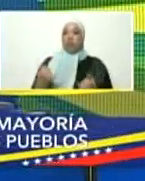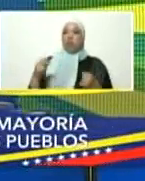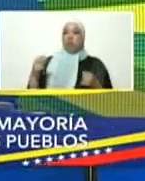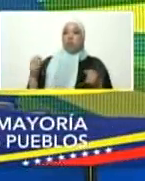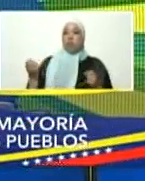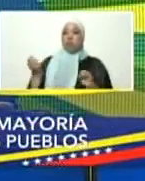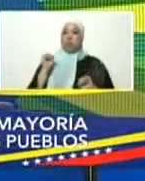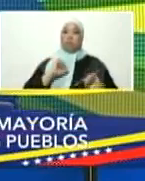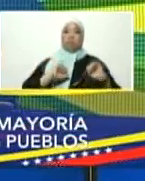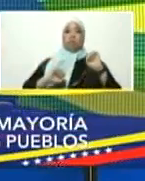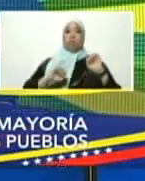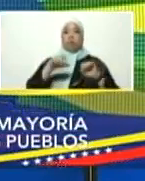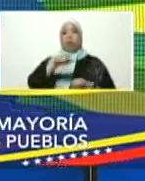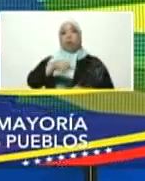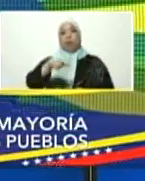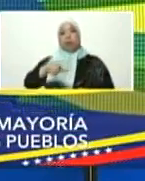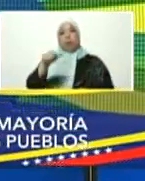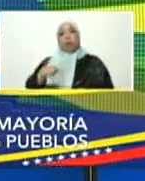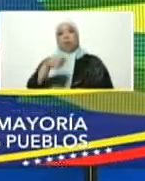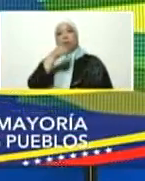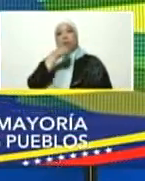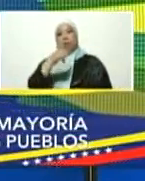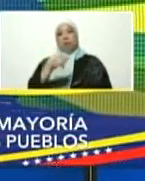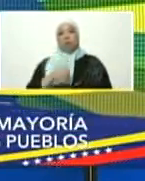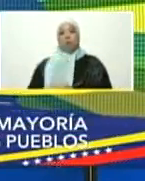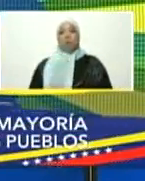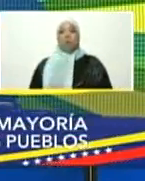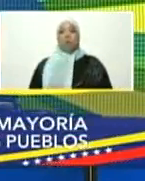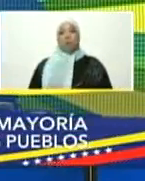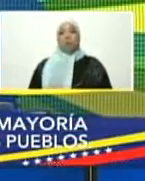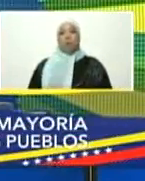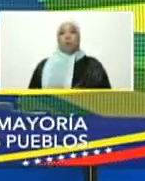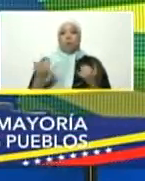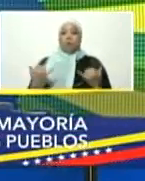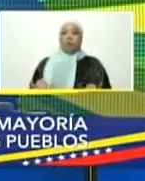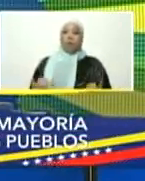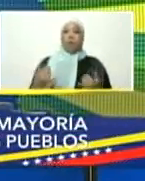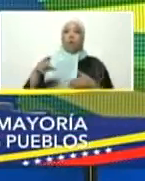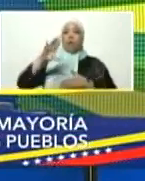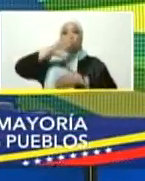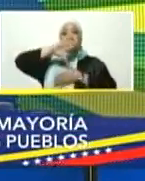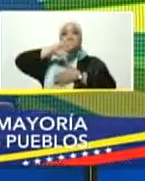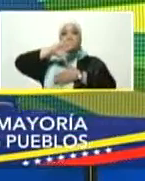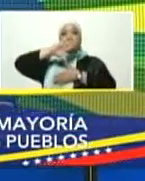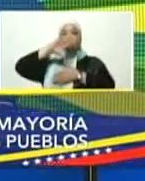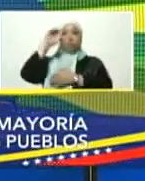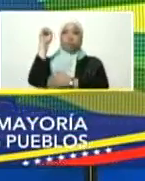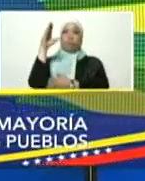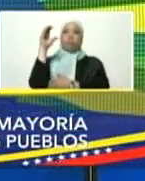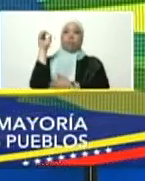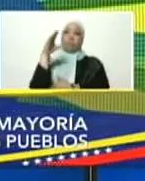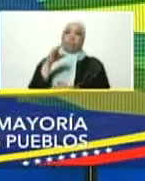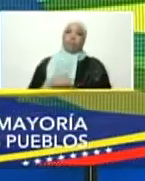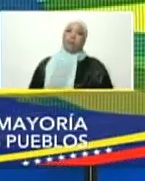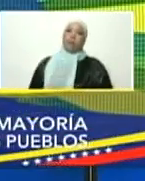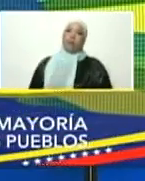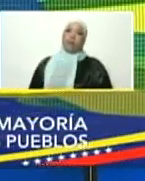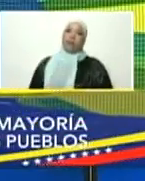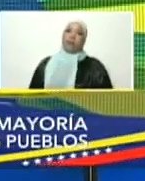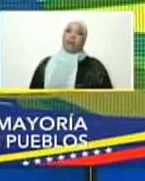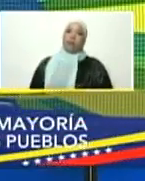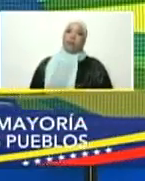actitud ante la llamada Cumbre de las Américas, que marcó la Cumbre de las Américas, la marcó, la